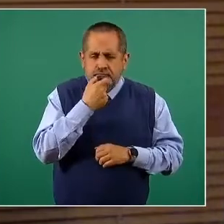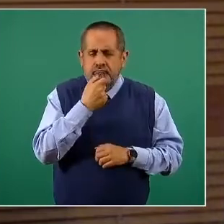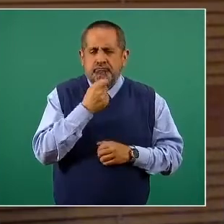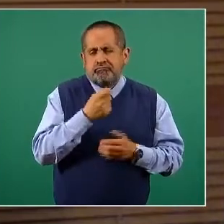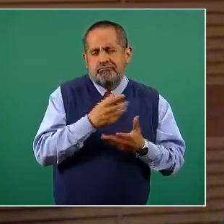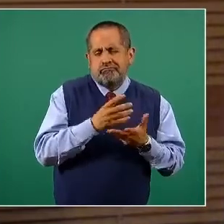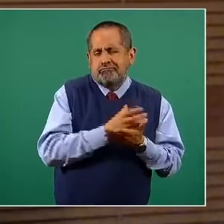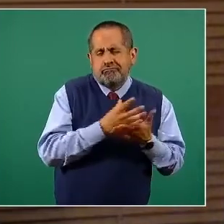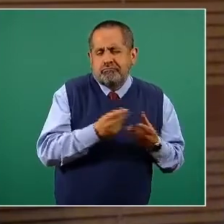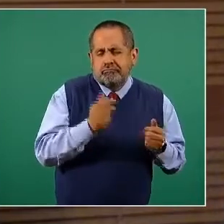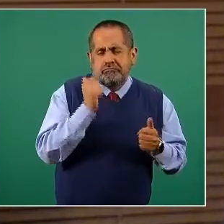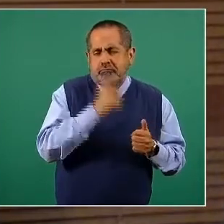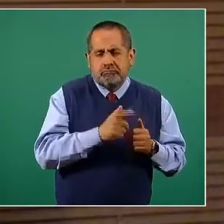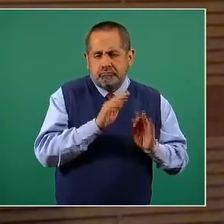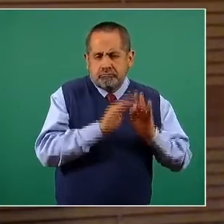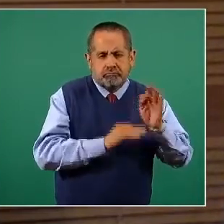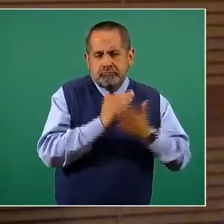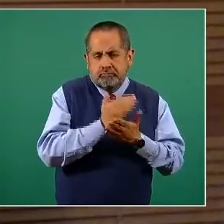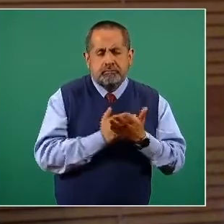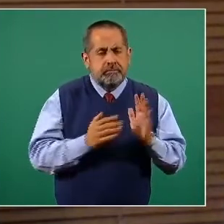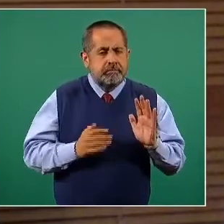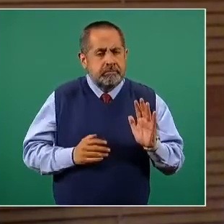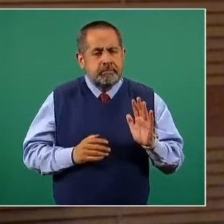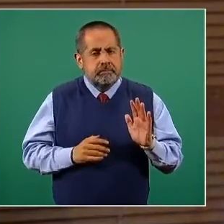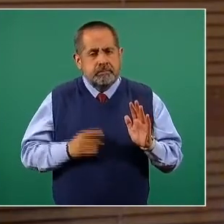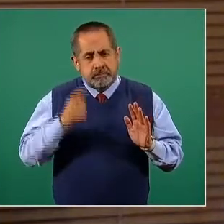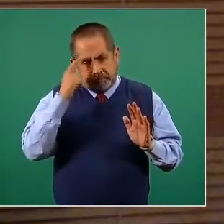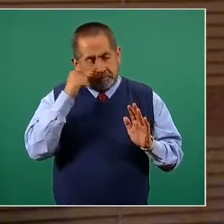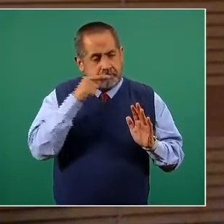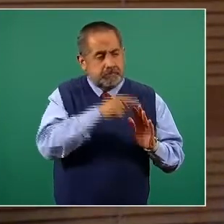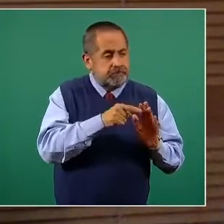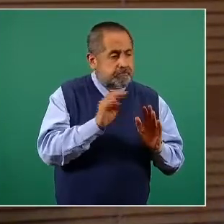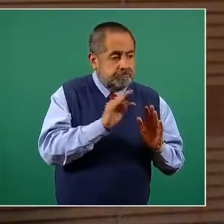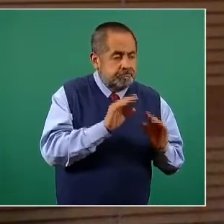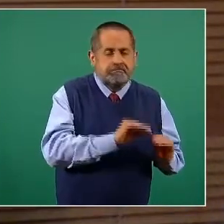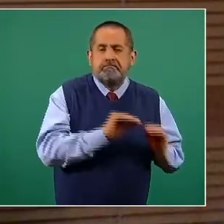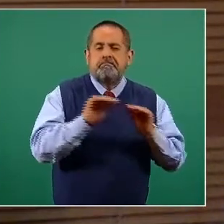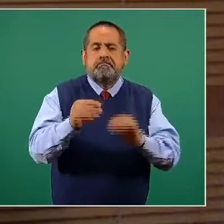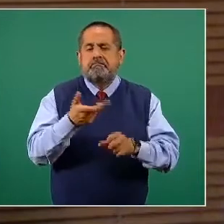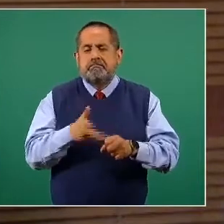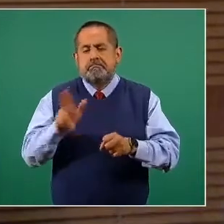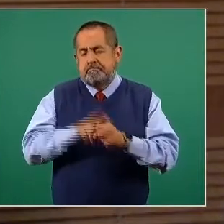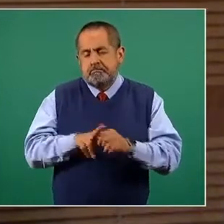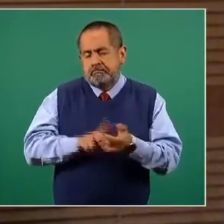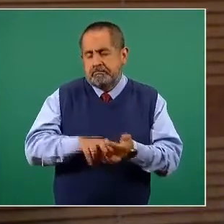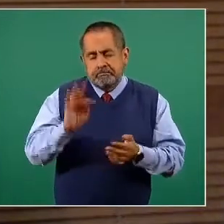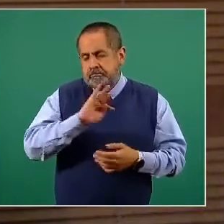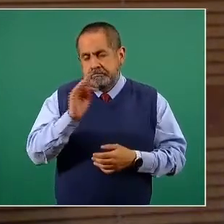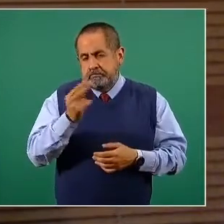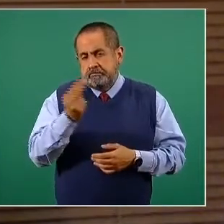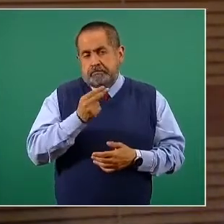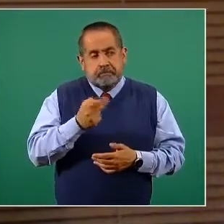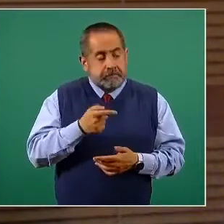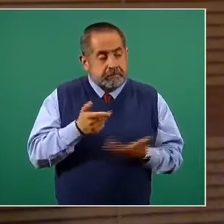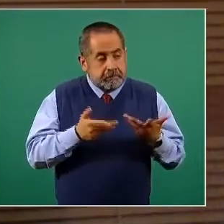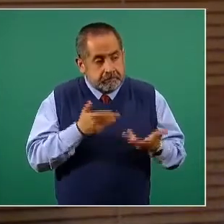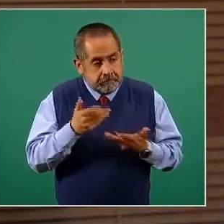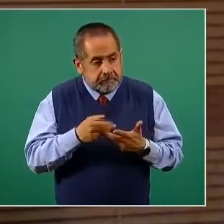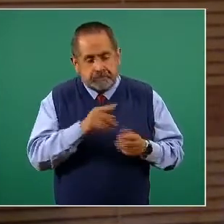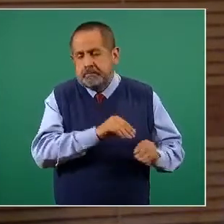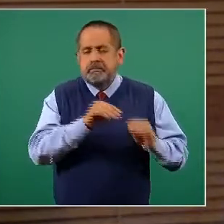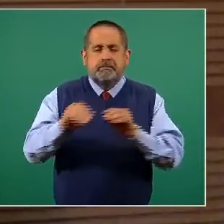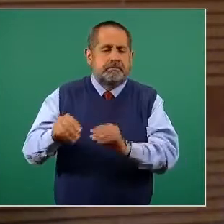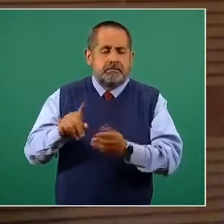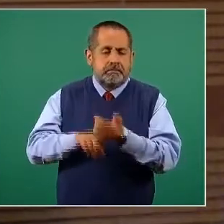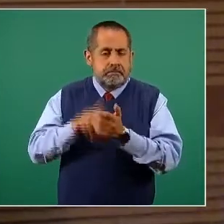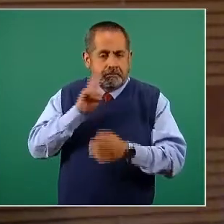caso la necesidad de trasladar una unidad hospitalaria si es que el sitio no está en una unidad